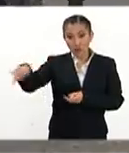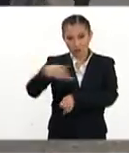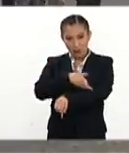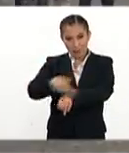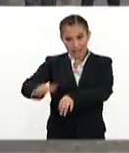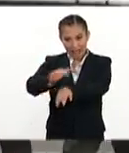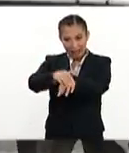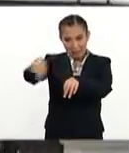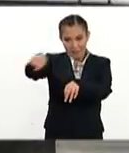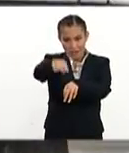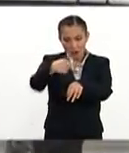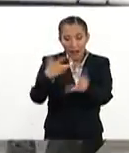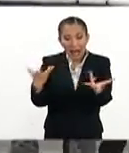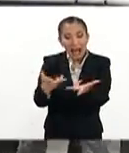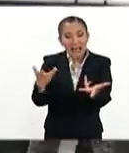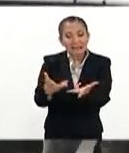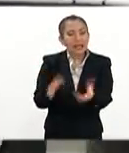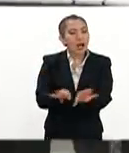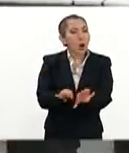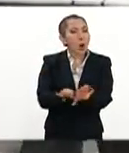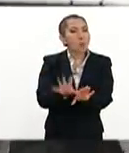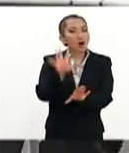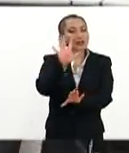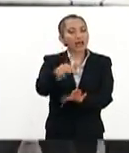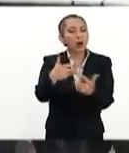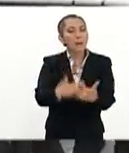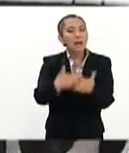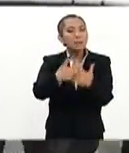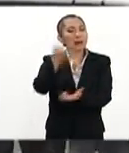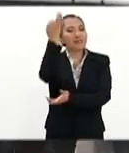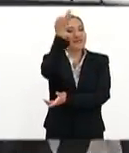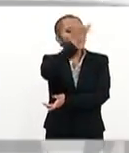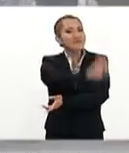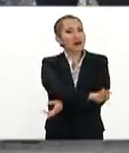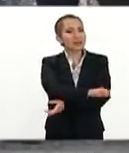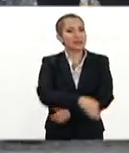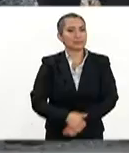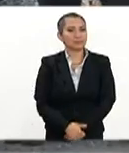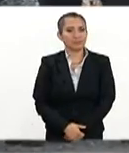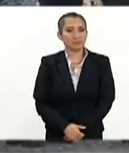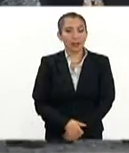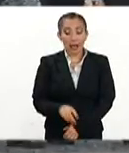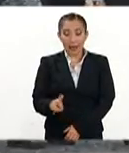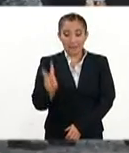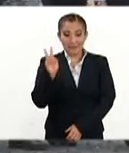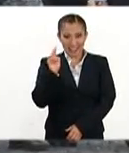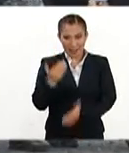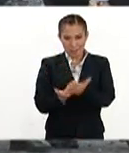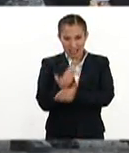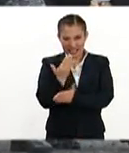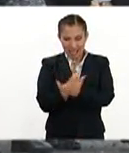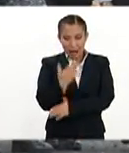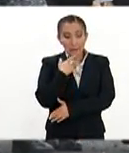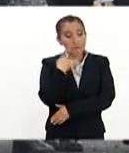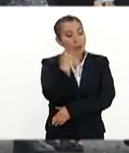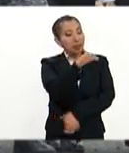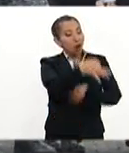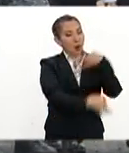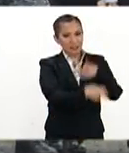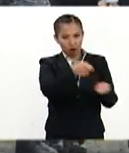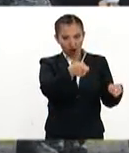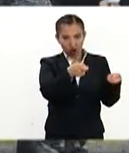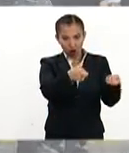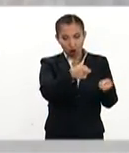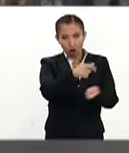familiares y amigos, habrían creado por lo menos 5 empresas fantasma. Este viernes por la mañana, por orden del juez de